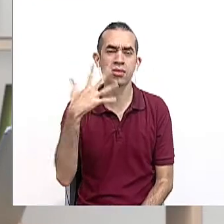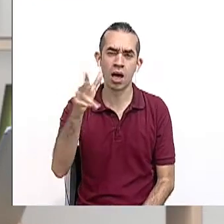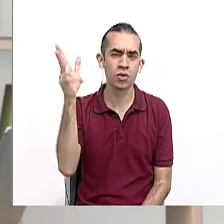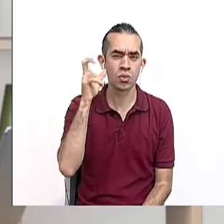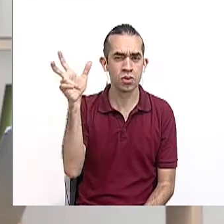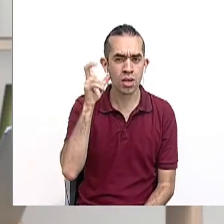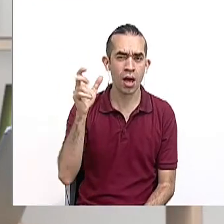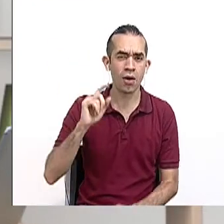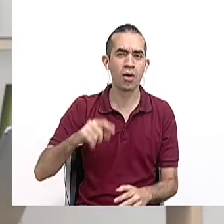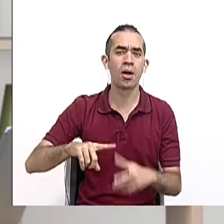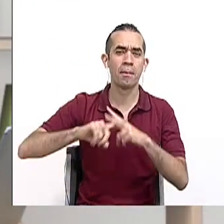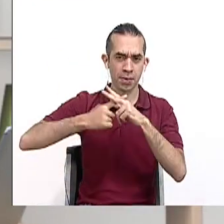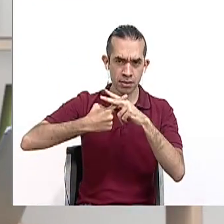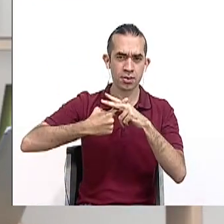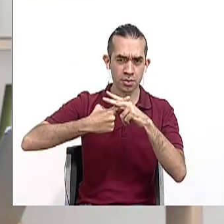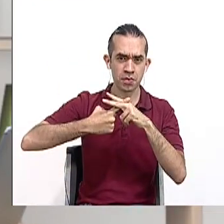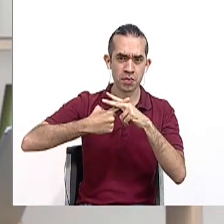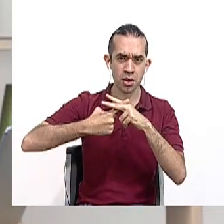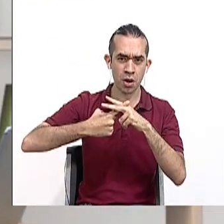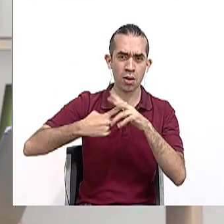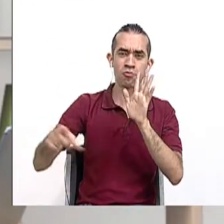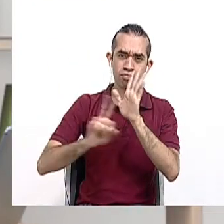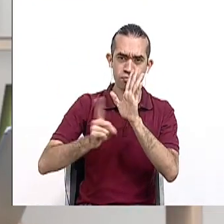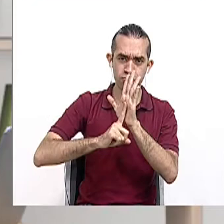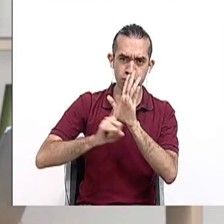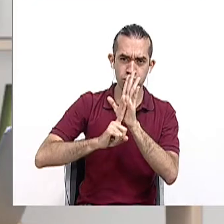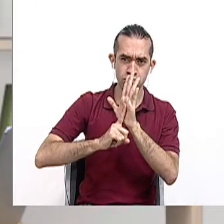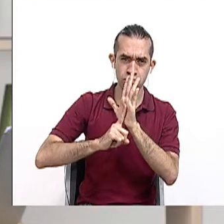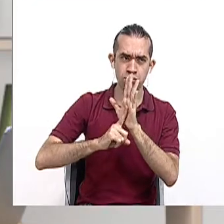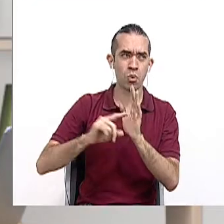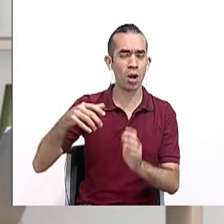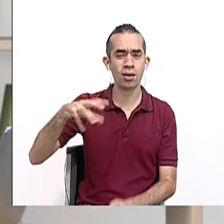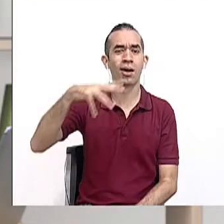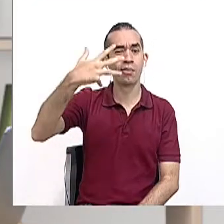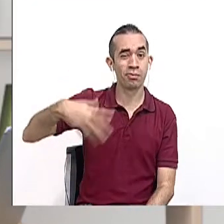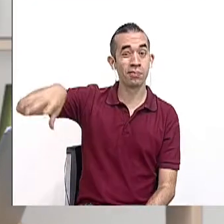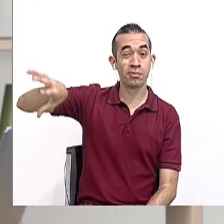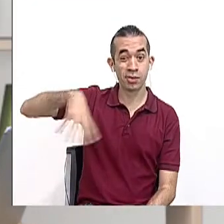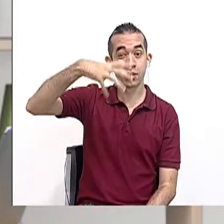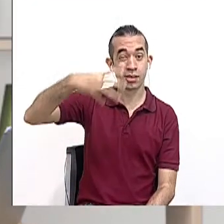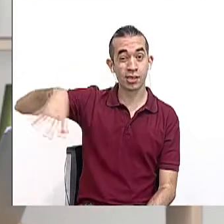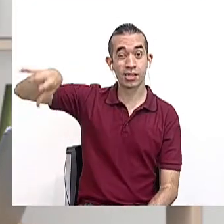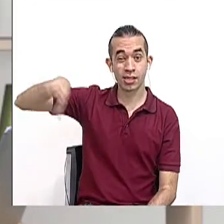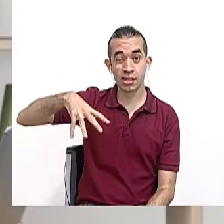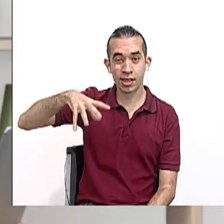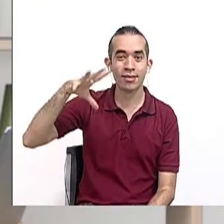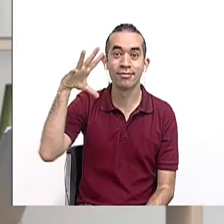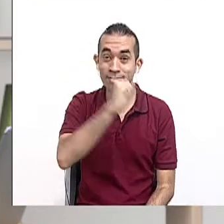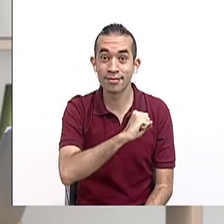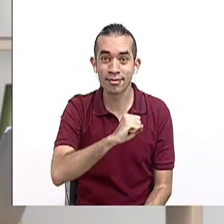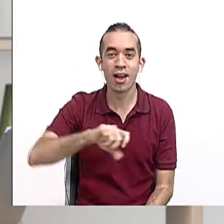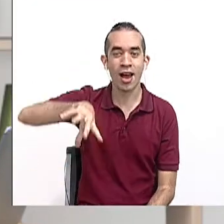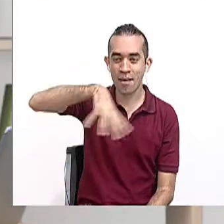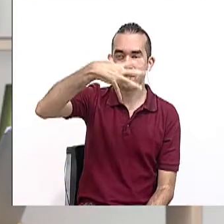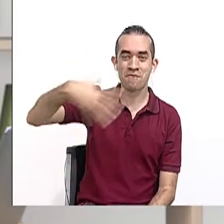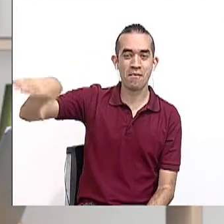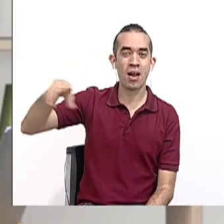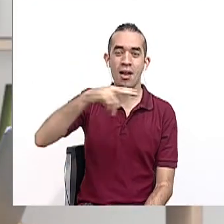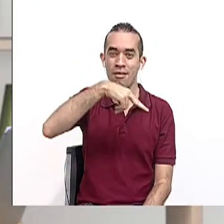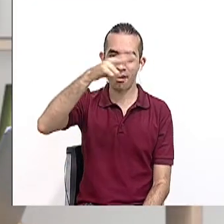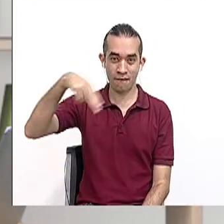timbre al inicio de la clase, ¿verdad? Vieron que sonaba como una campana. Sí, como las campanas